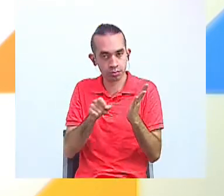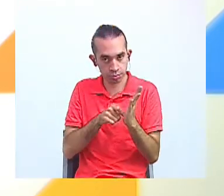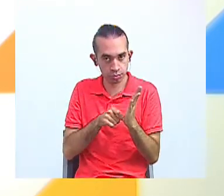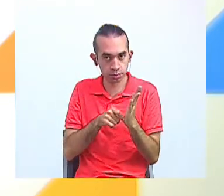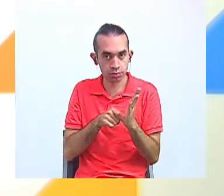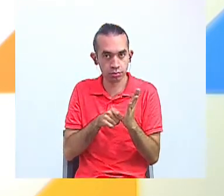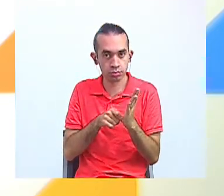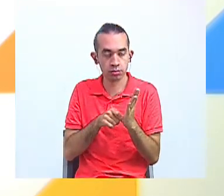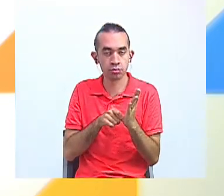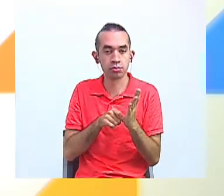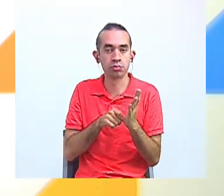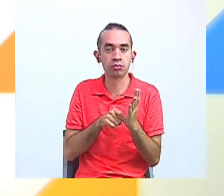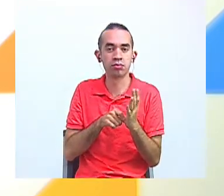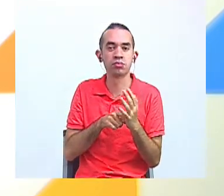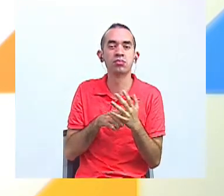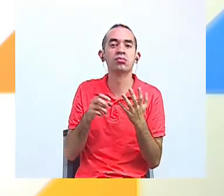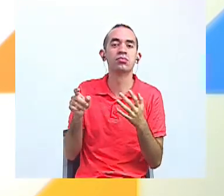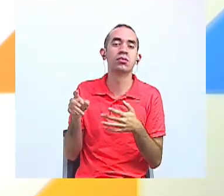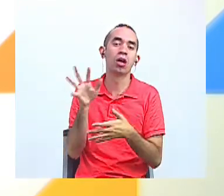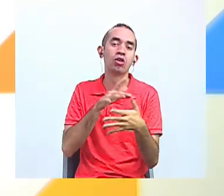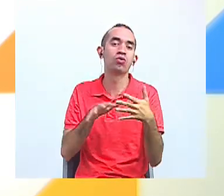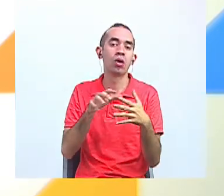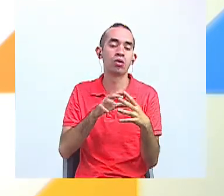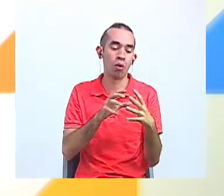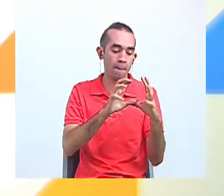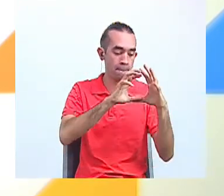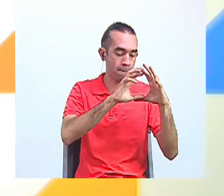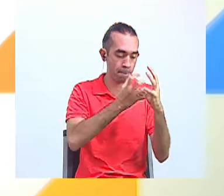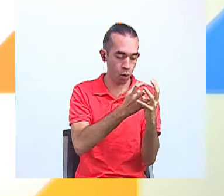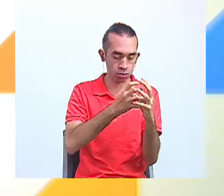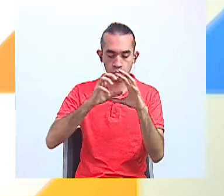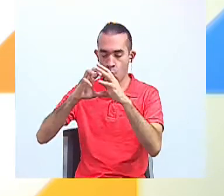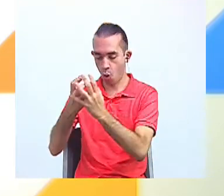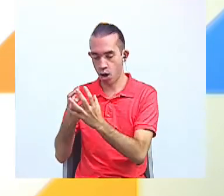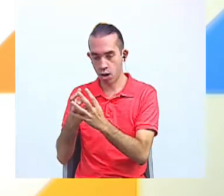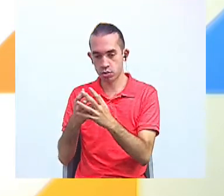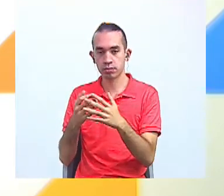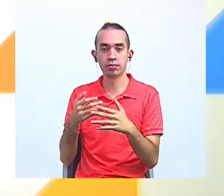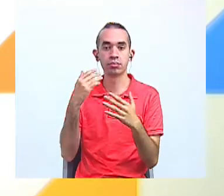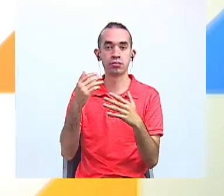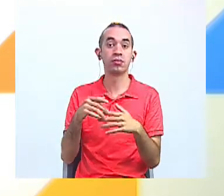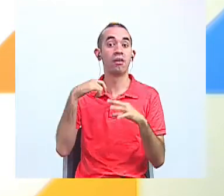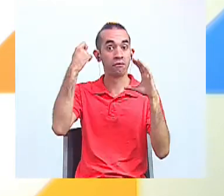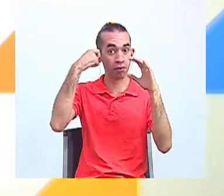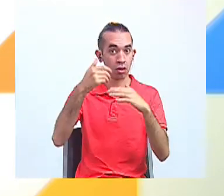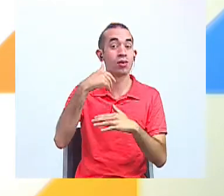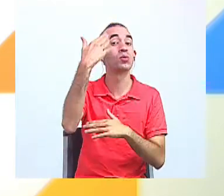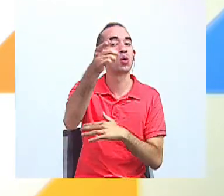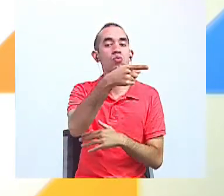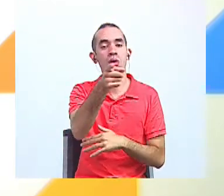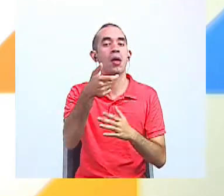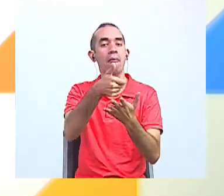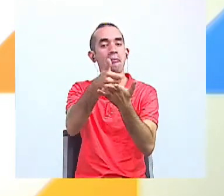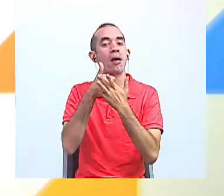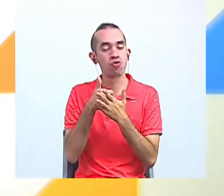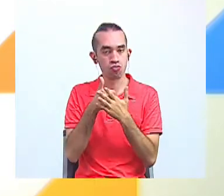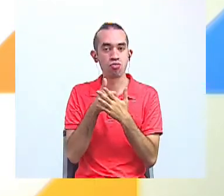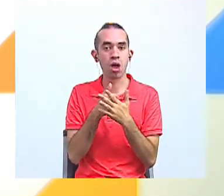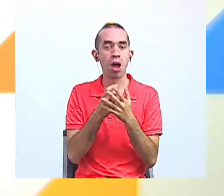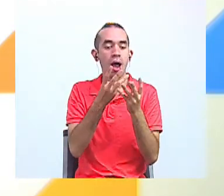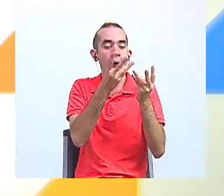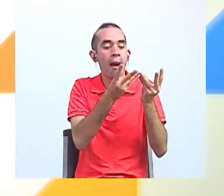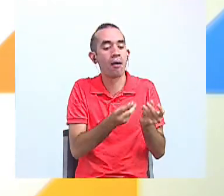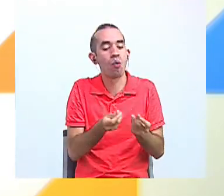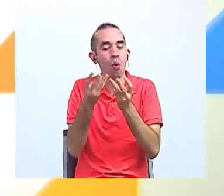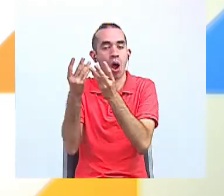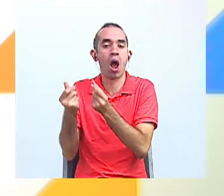se estudiaron 2 esferas y que ahora, después del video, ustedes me van a ayudar a realizar los cálculos sobre